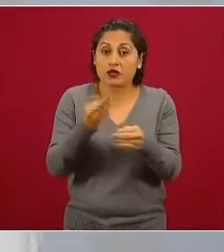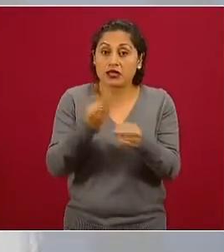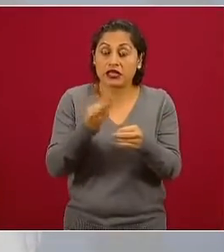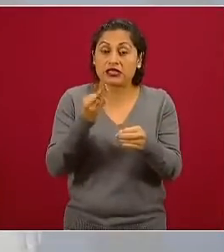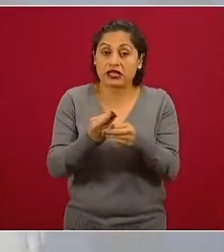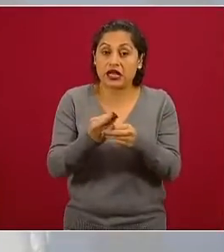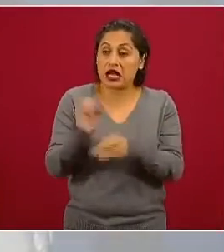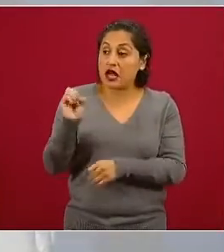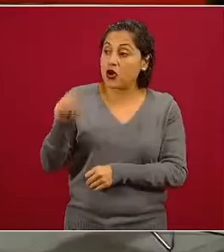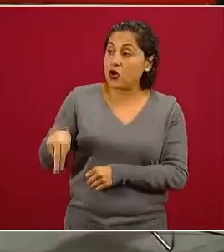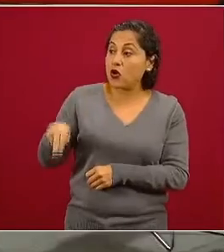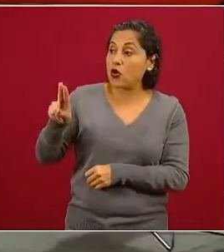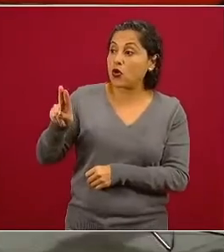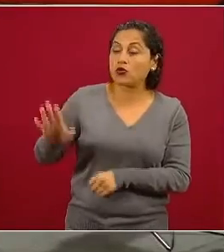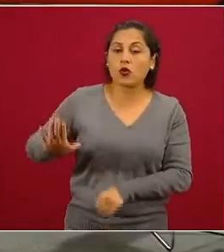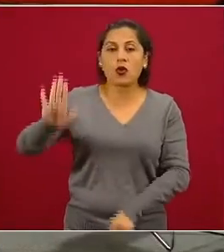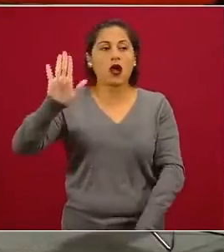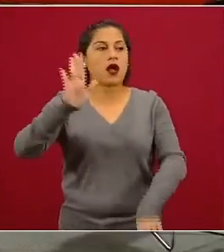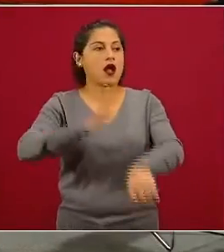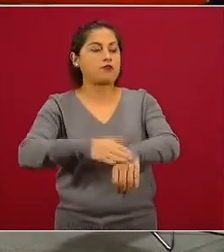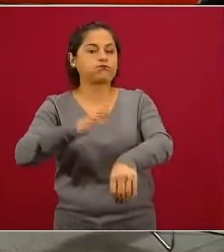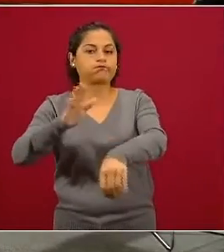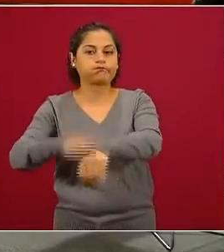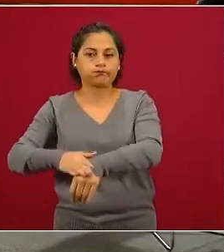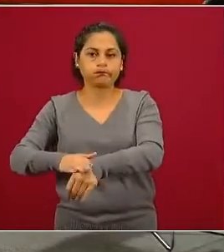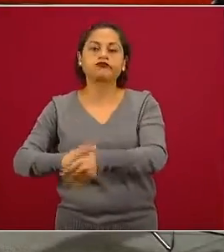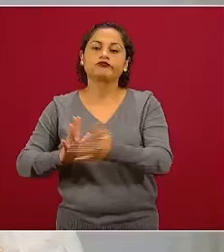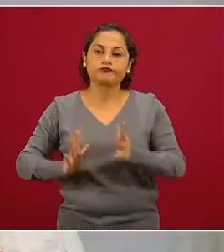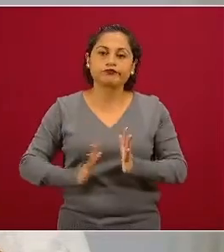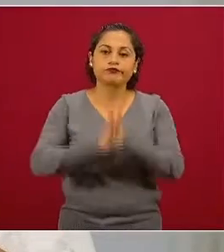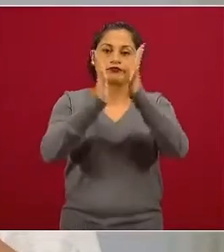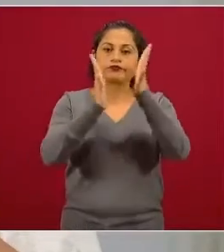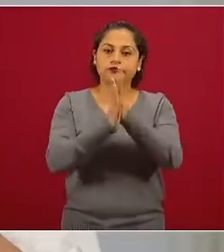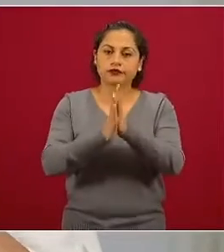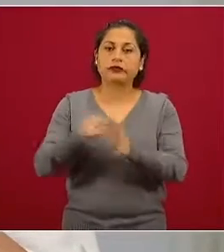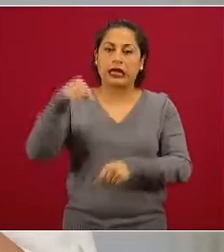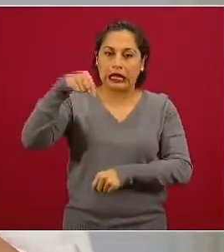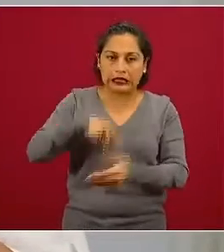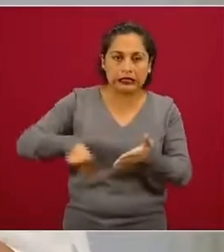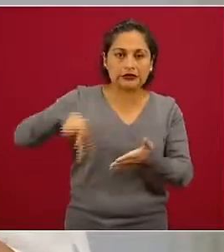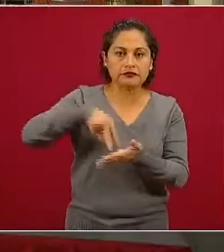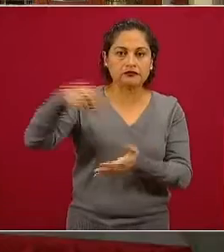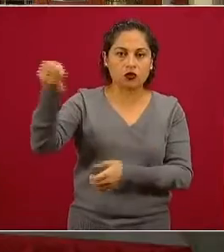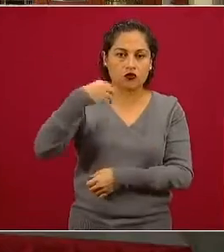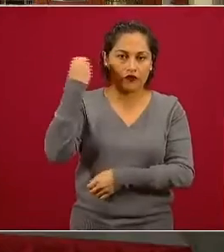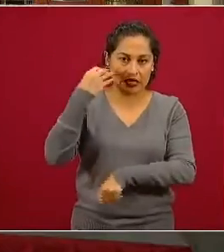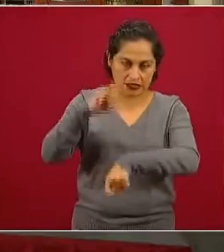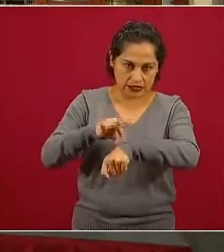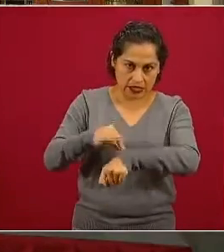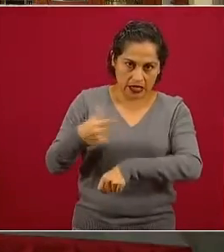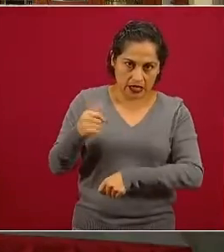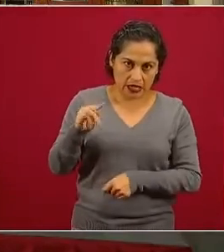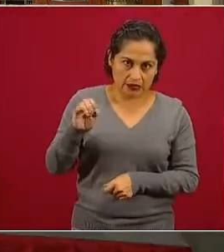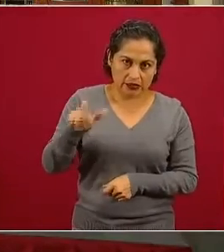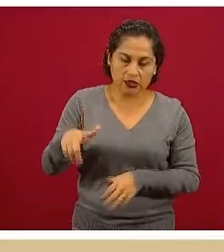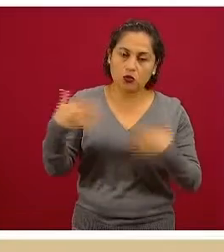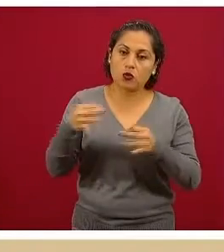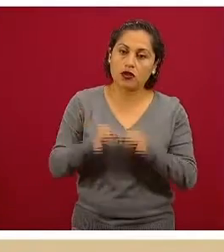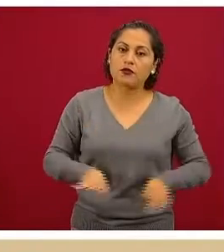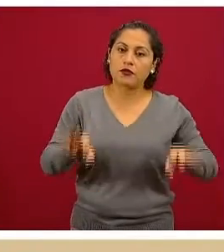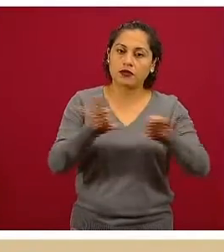lucha geopolítica, sino de una batalla corporativa, financiera, mediática, de